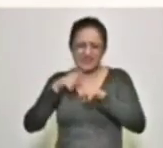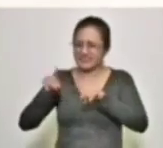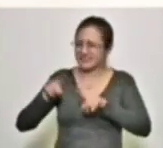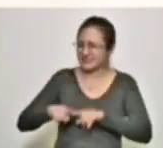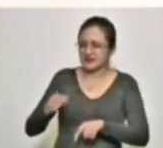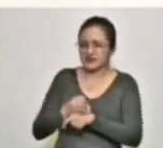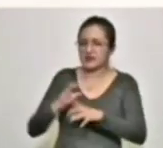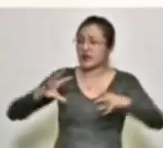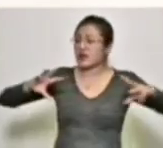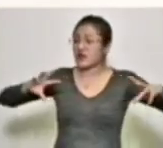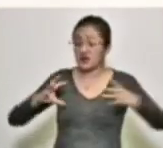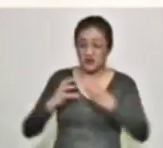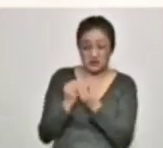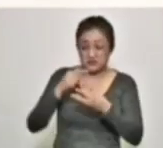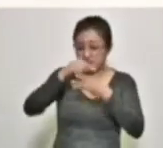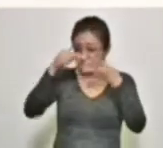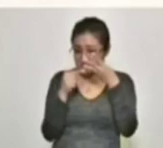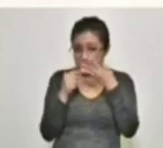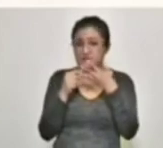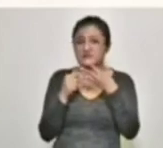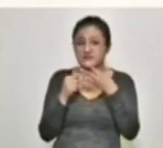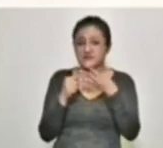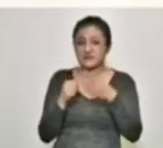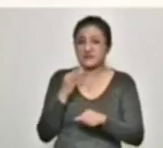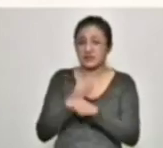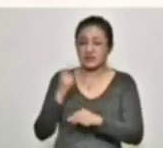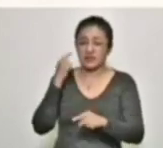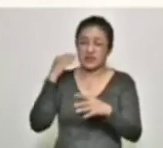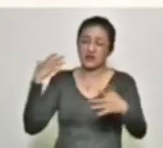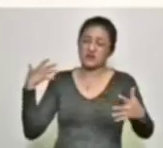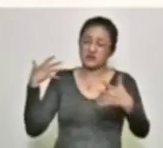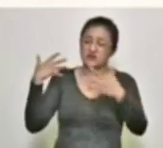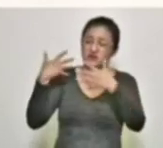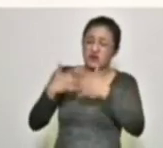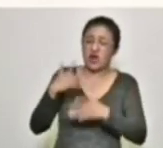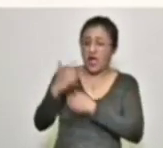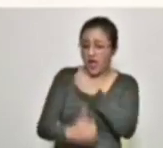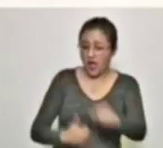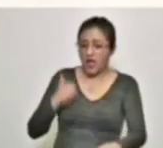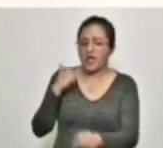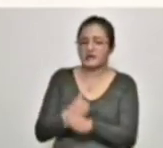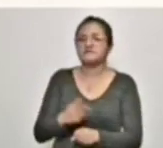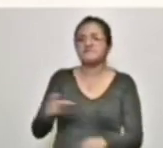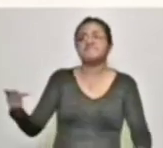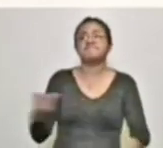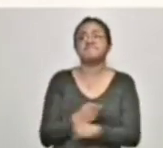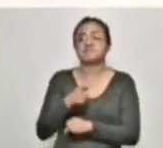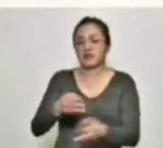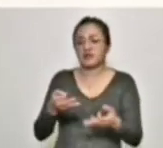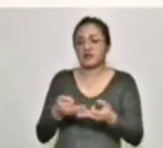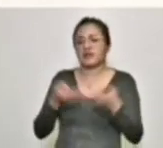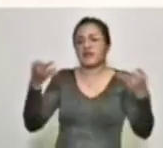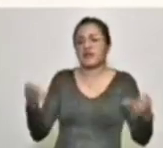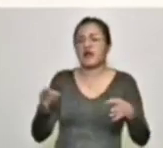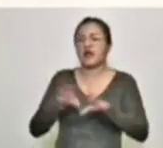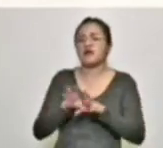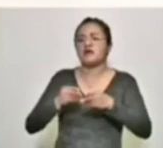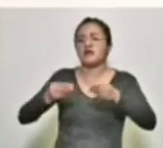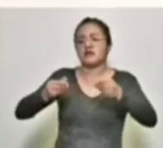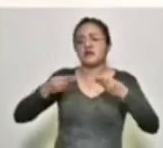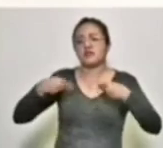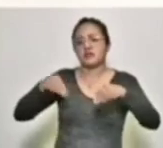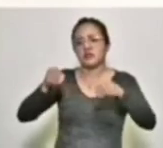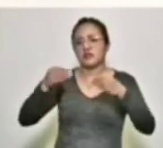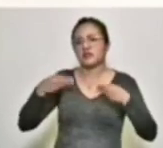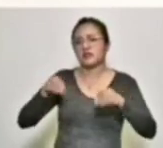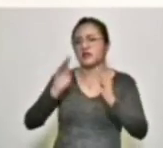La acumulación de estos elementos a lo largo de muchos años ocasionó que el suelo en ese punto